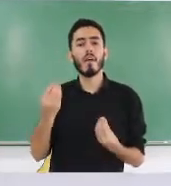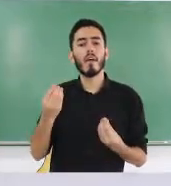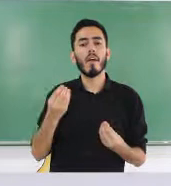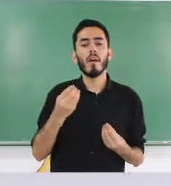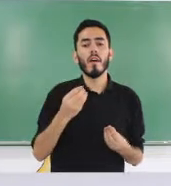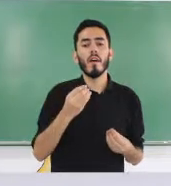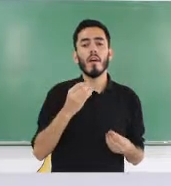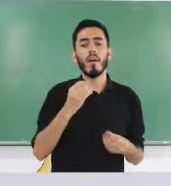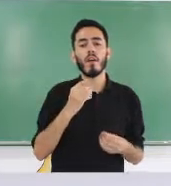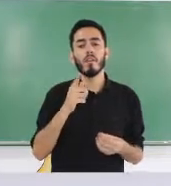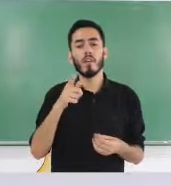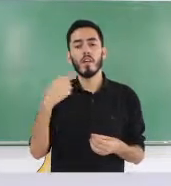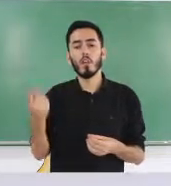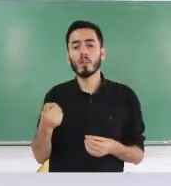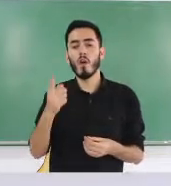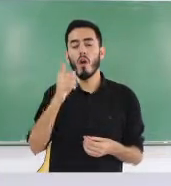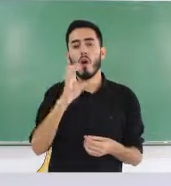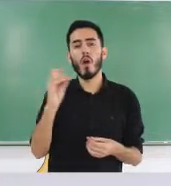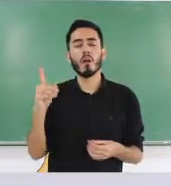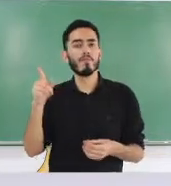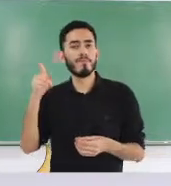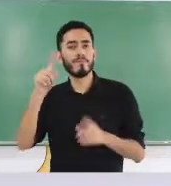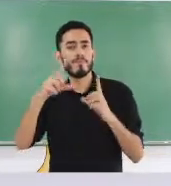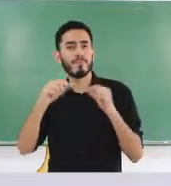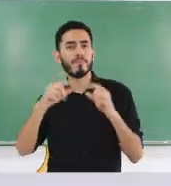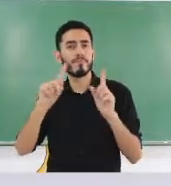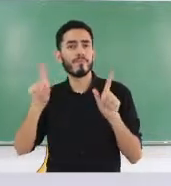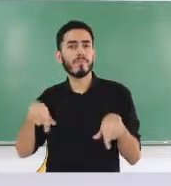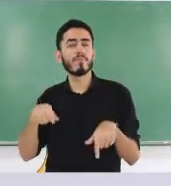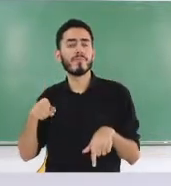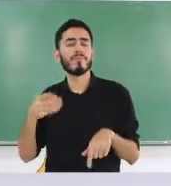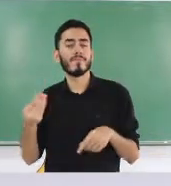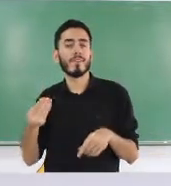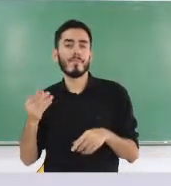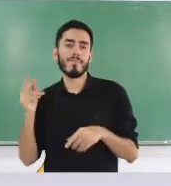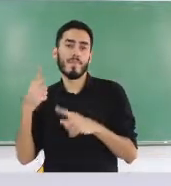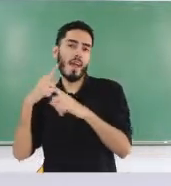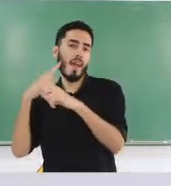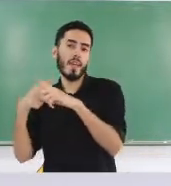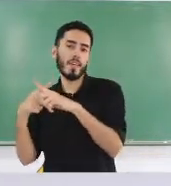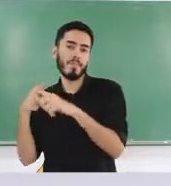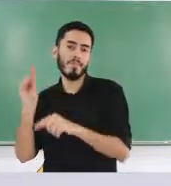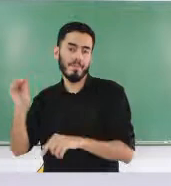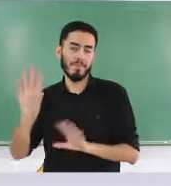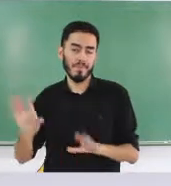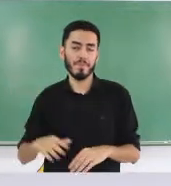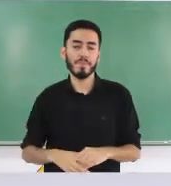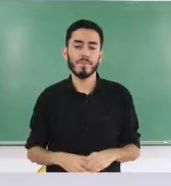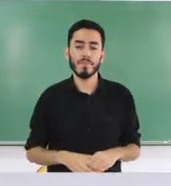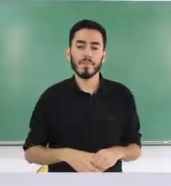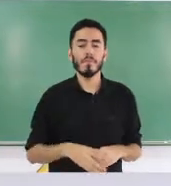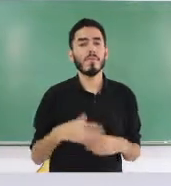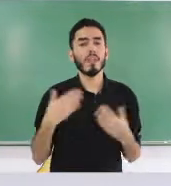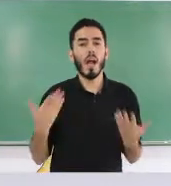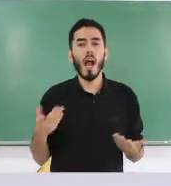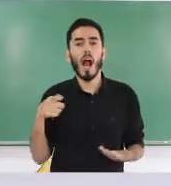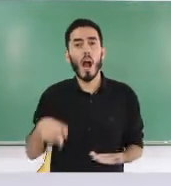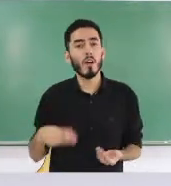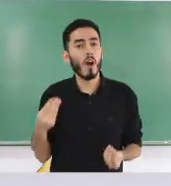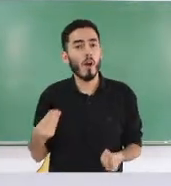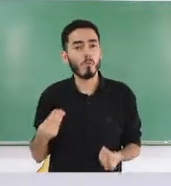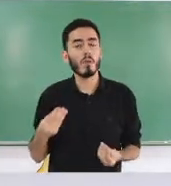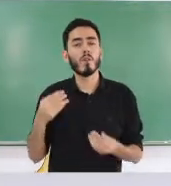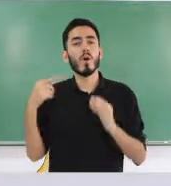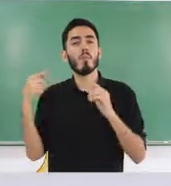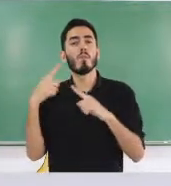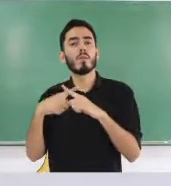desconocido. Por lo tanto, lo trabajamos con X. Ahora bien, ¿qué es lo que vamos a hacer? Vamos a multiplicar cruzados, ¿sí?